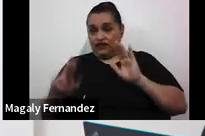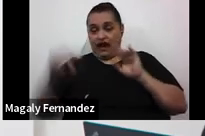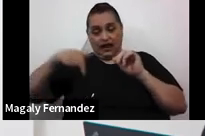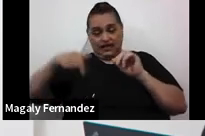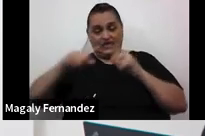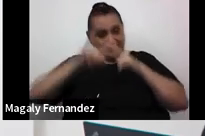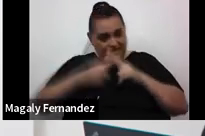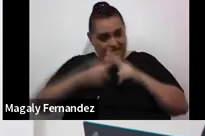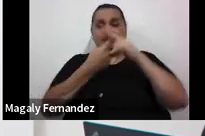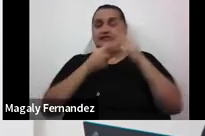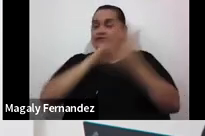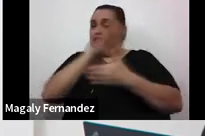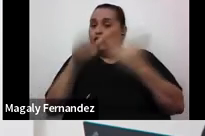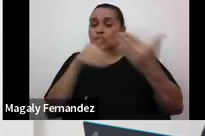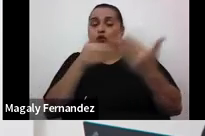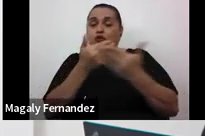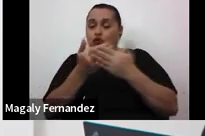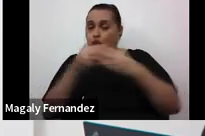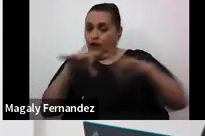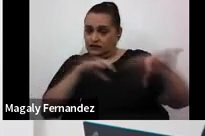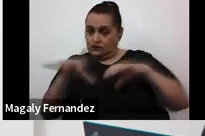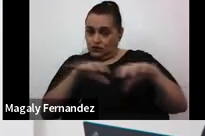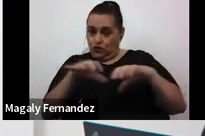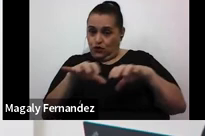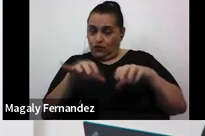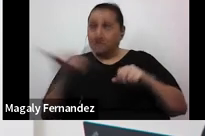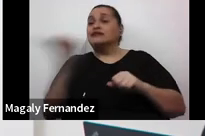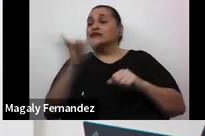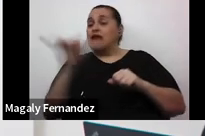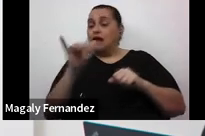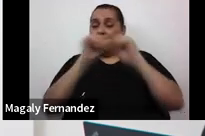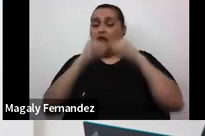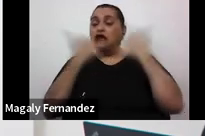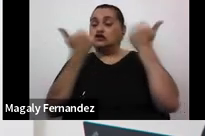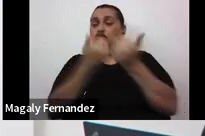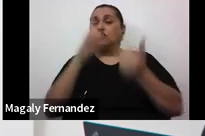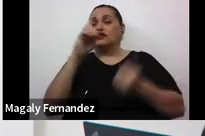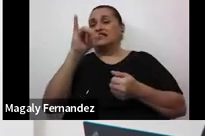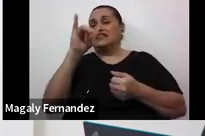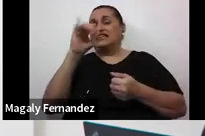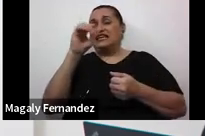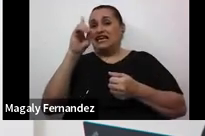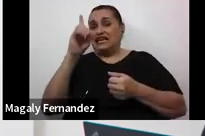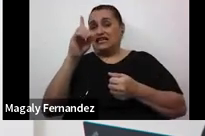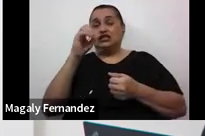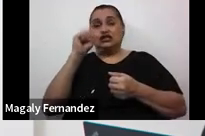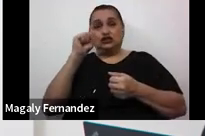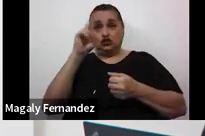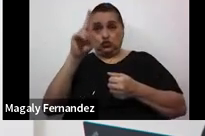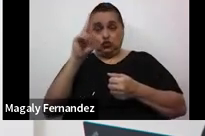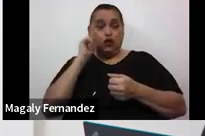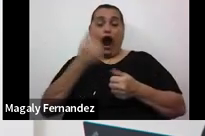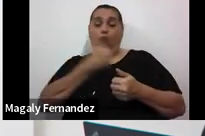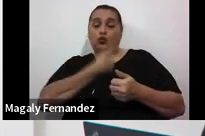Inicia con toda esta acción pero también está la asociación de autonomía personal y discapacidad